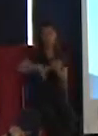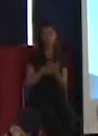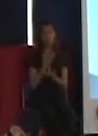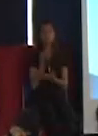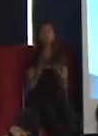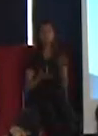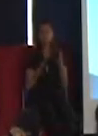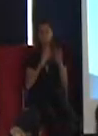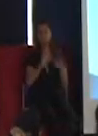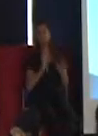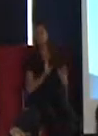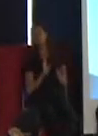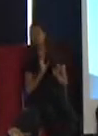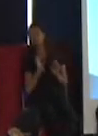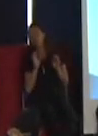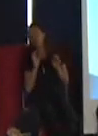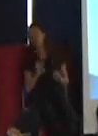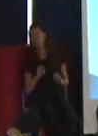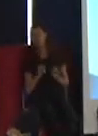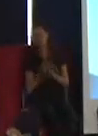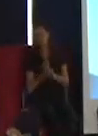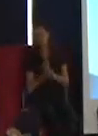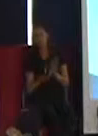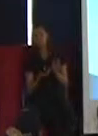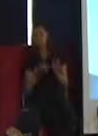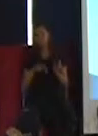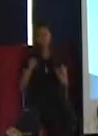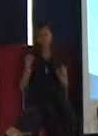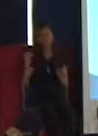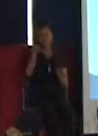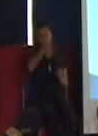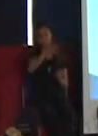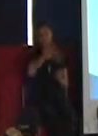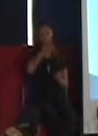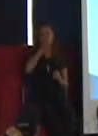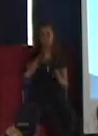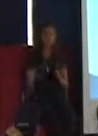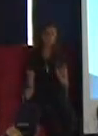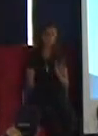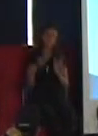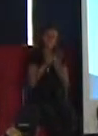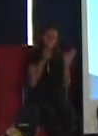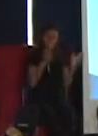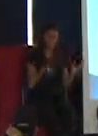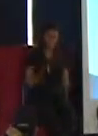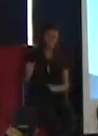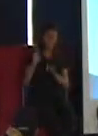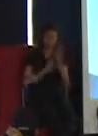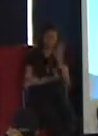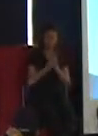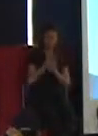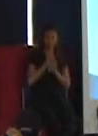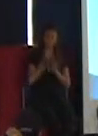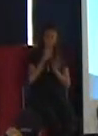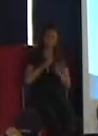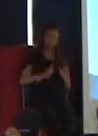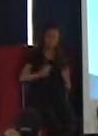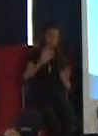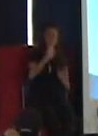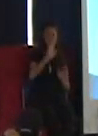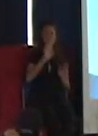competencia, incorporarán dentro de los planes de desarrollo, tanto nacionales como